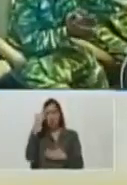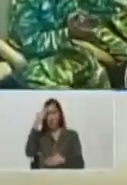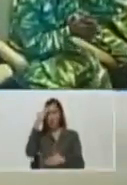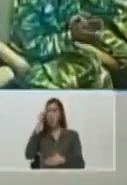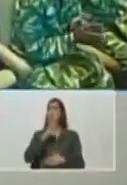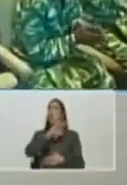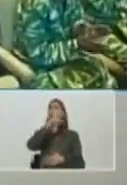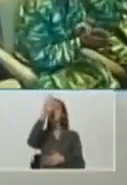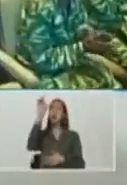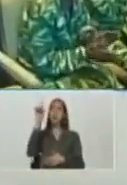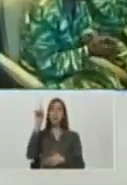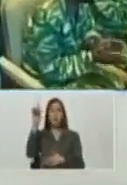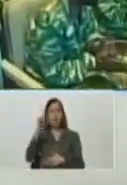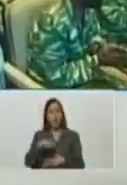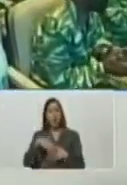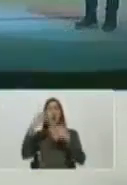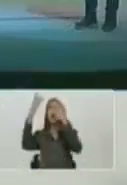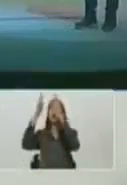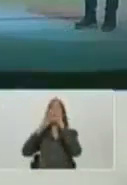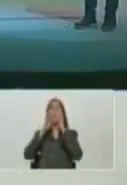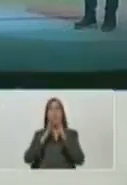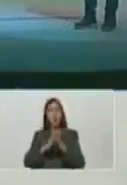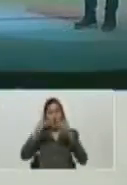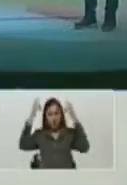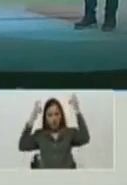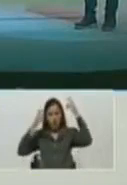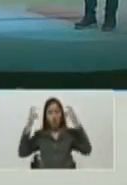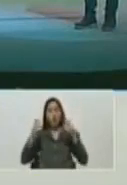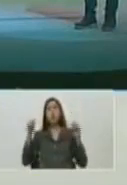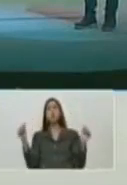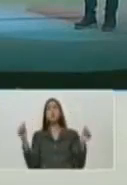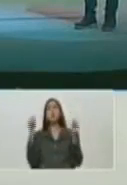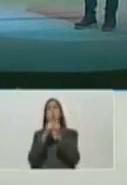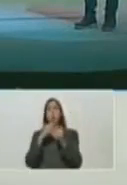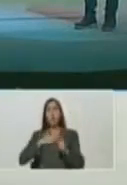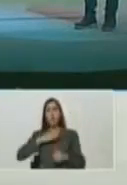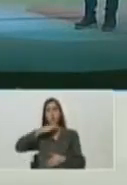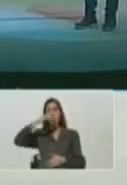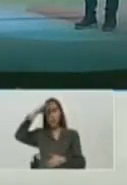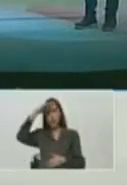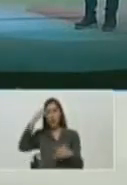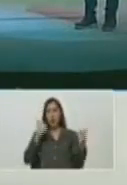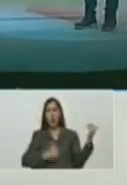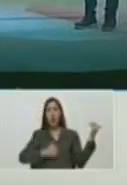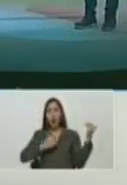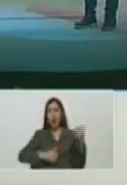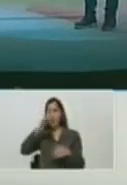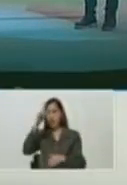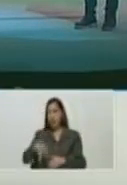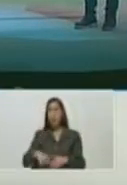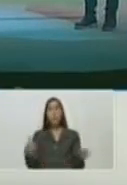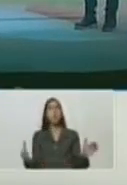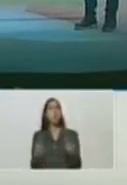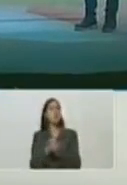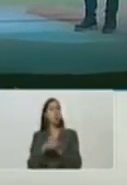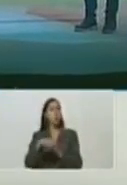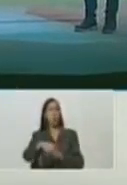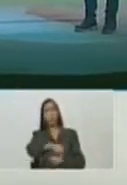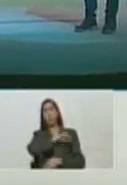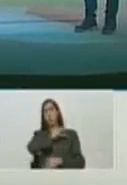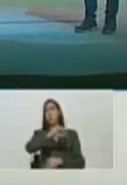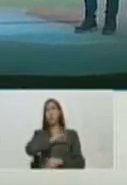también, dando su bendición al comandante Chávez junto a Lee, junto a David Nieves, grandes camaradas. Jorge Rodríguez